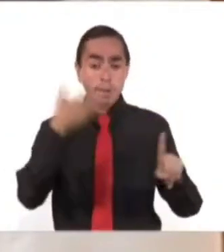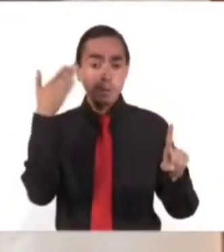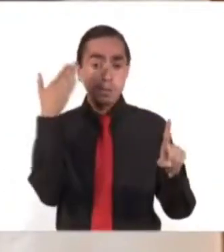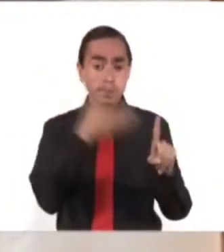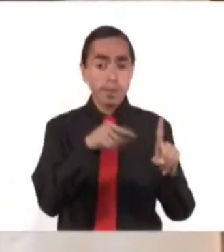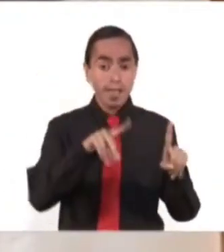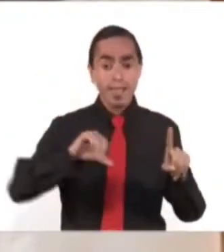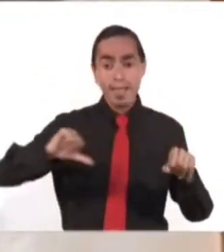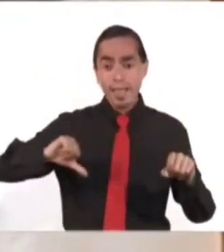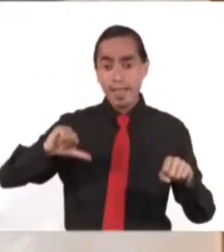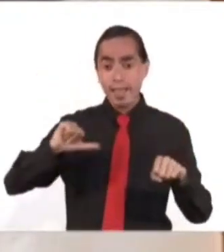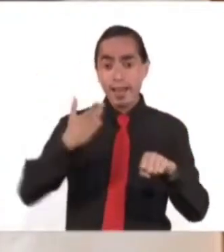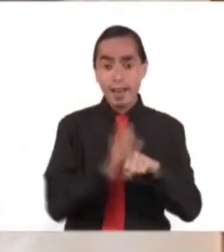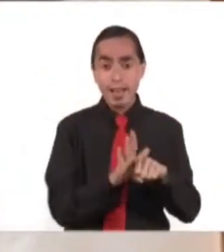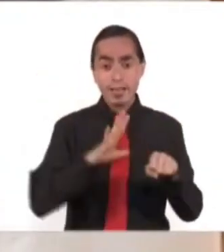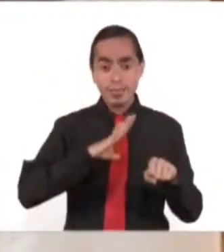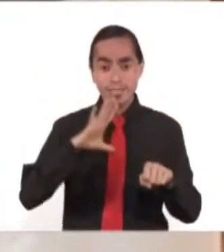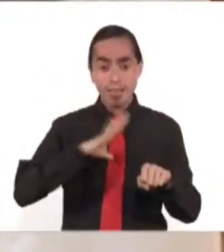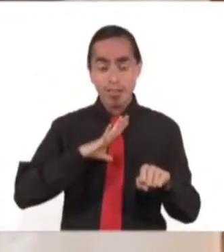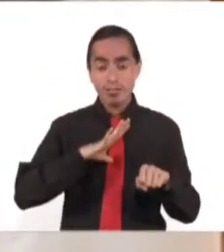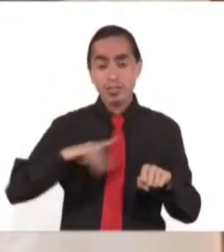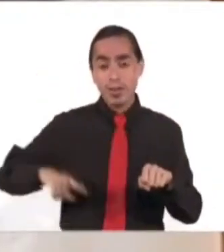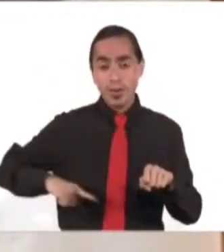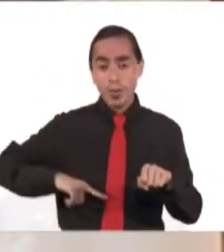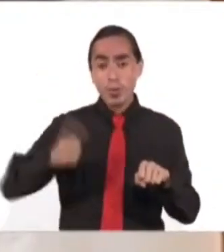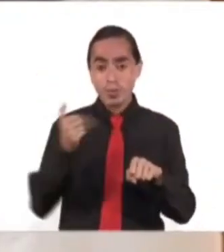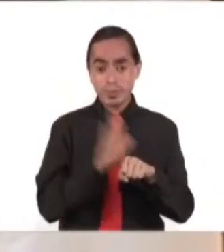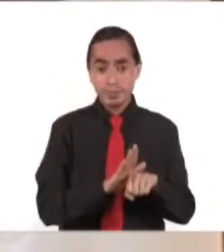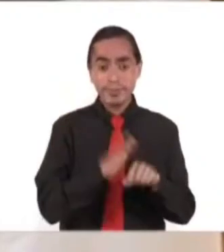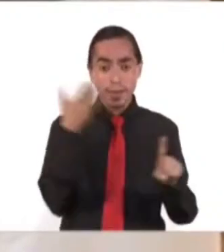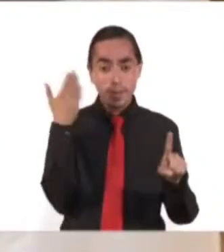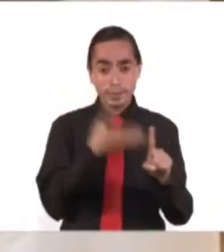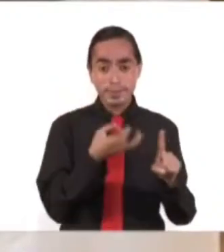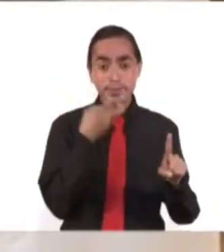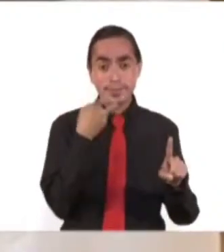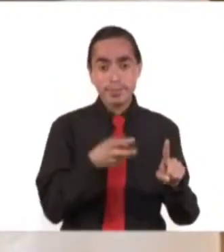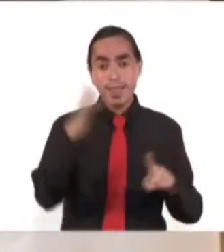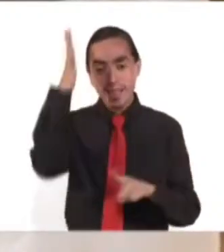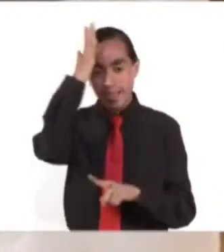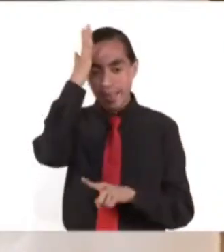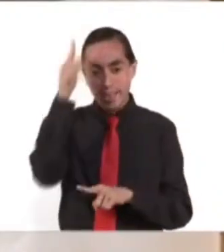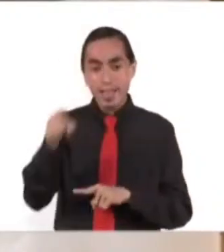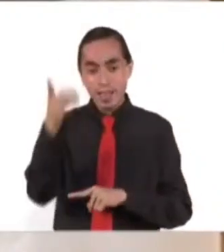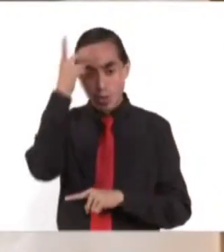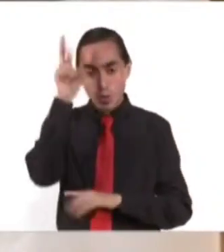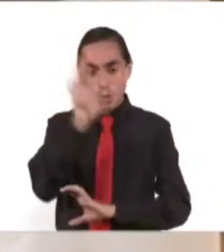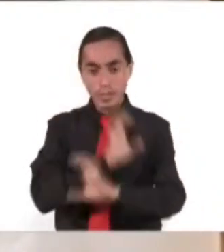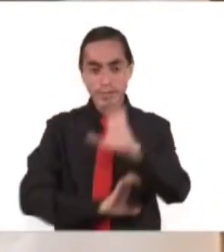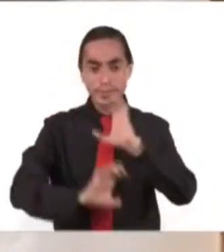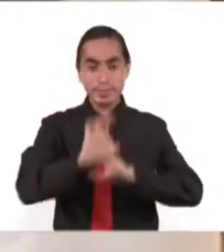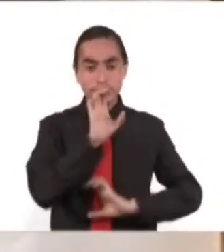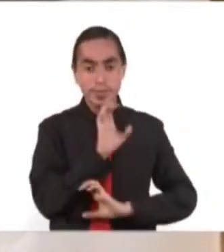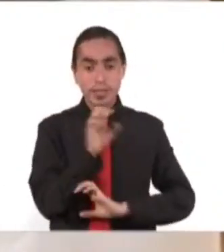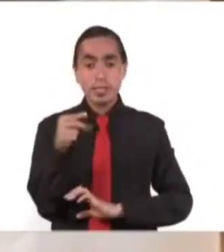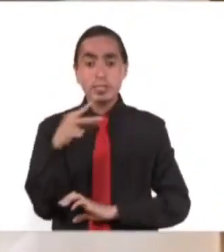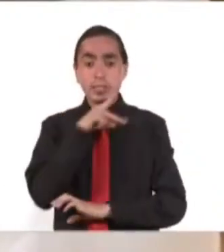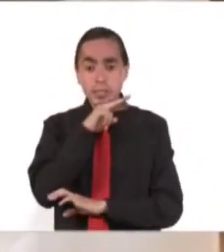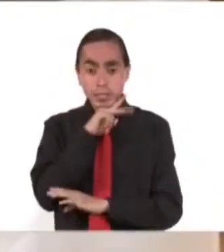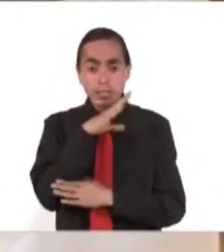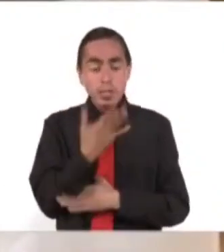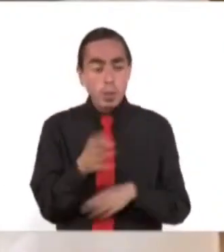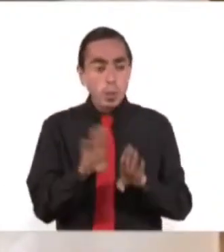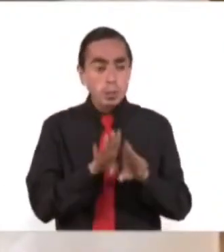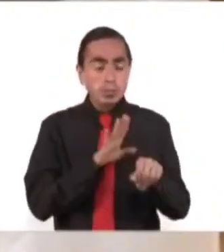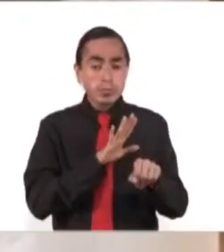para la presente administración de la Ciudad de México, encabezado por la doctora Sheinbaum. Sus preocupaciones en